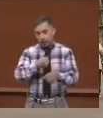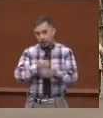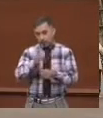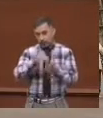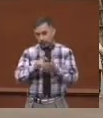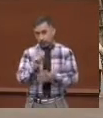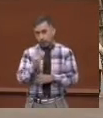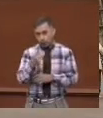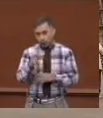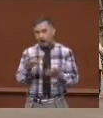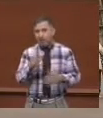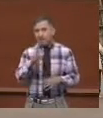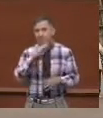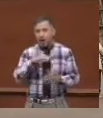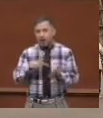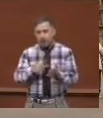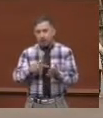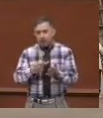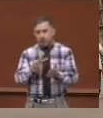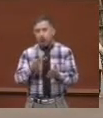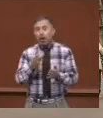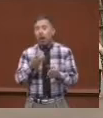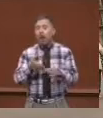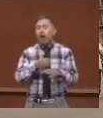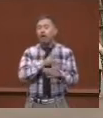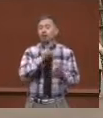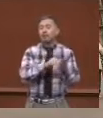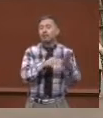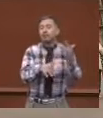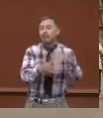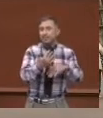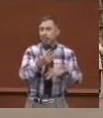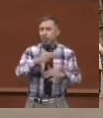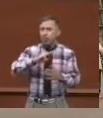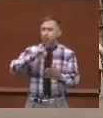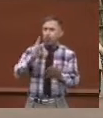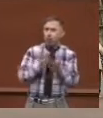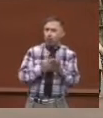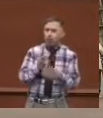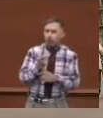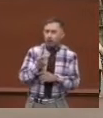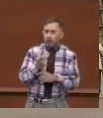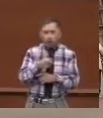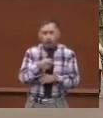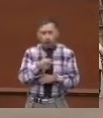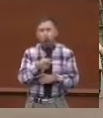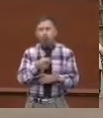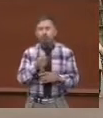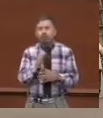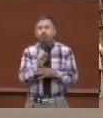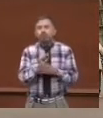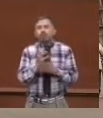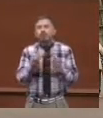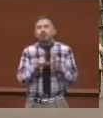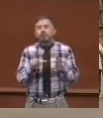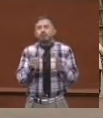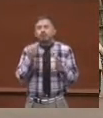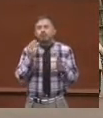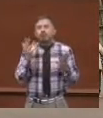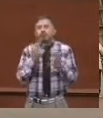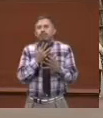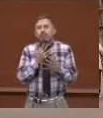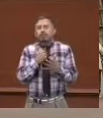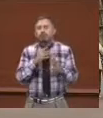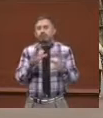demuestra que la sanción económica aplicada en 2015 no fue suficientemente inhibitoria. De ahí que